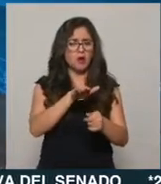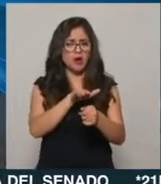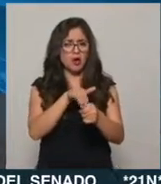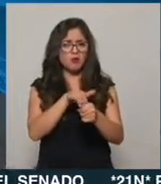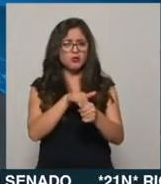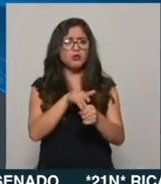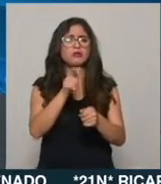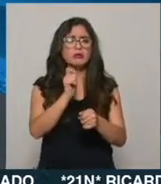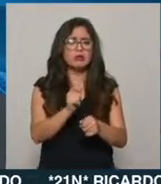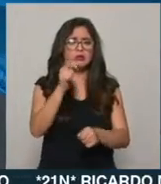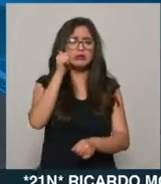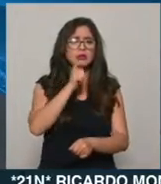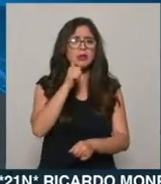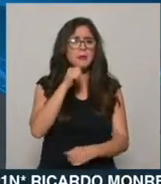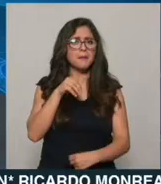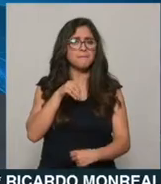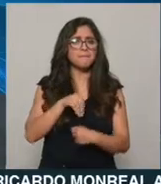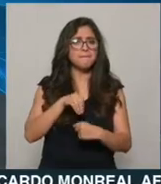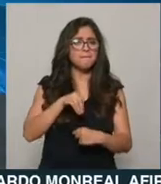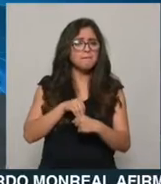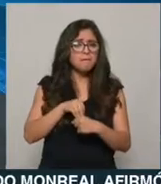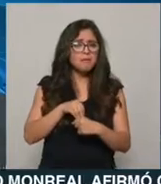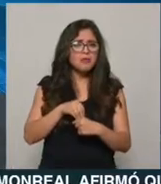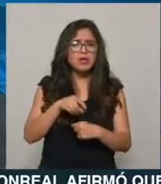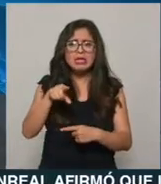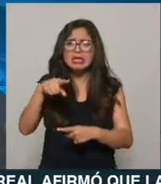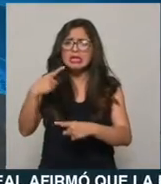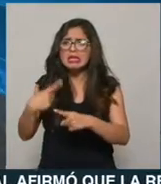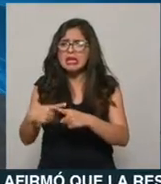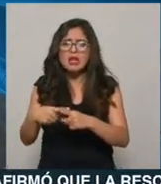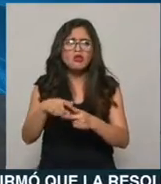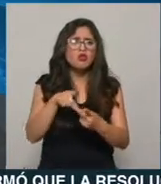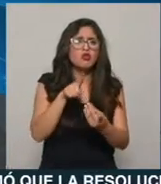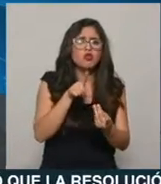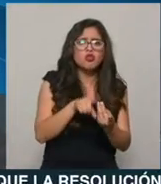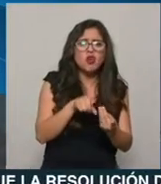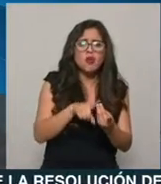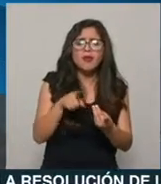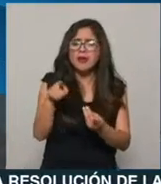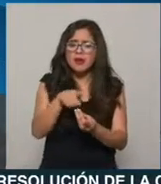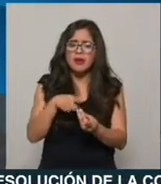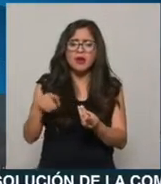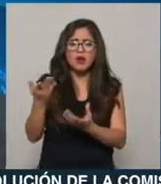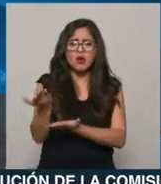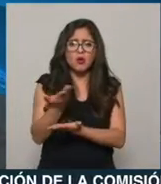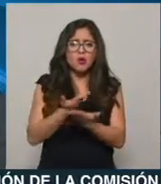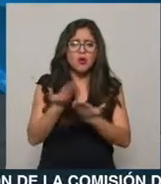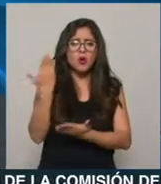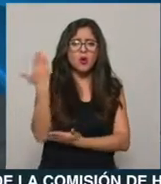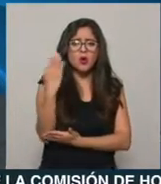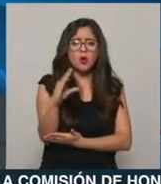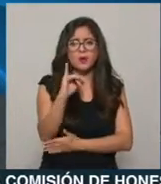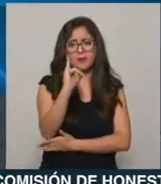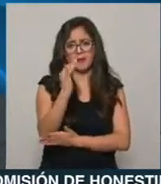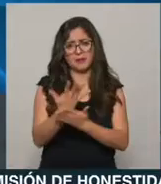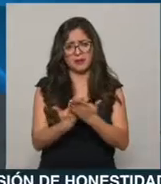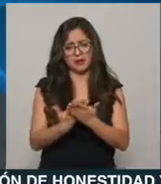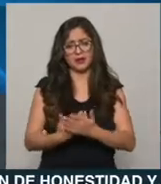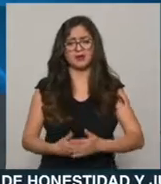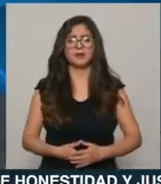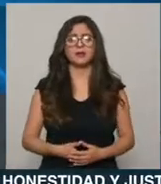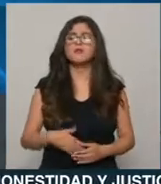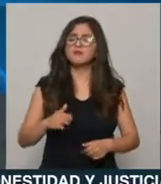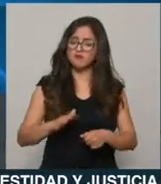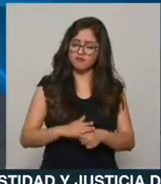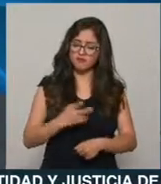desde el anonimato. Es difícil saber de dónde vienen, quién está compartiendo estas imágenes. Mira, por eso es tan importante que